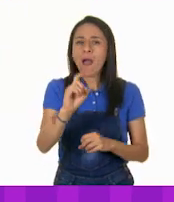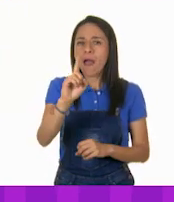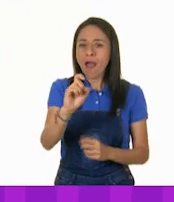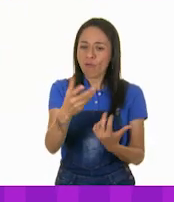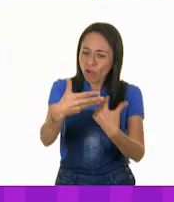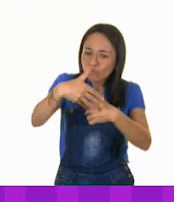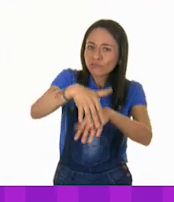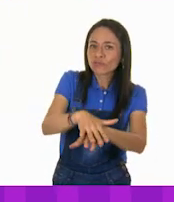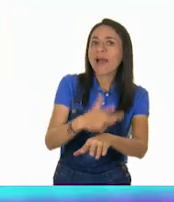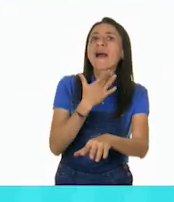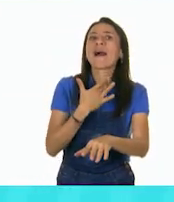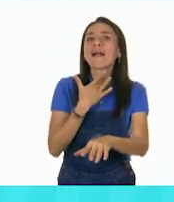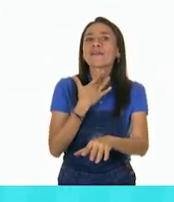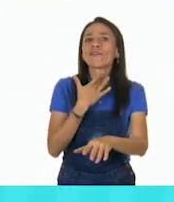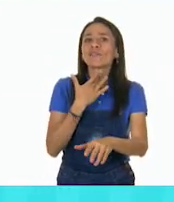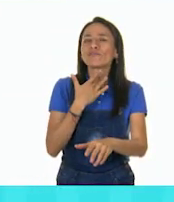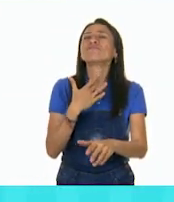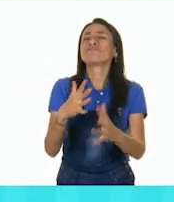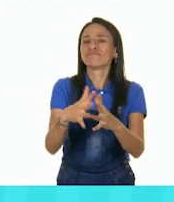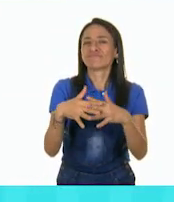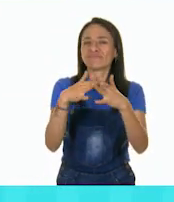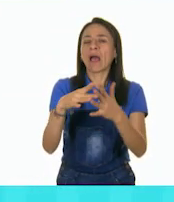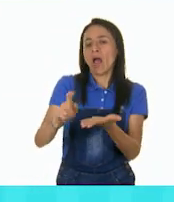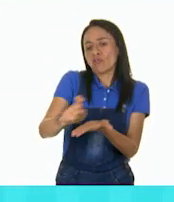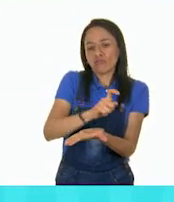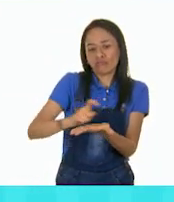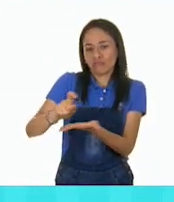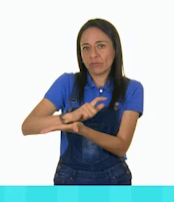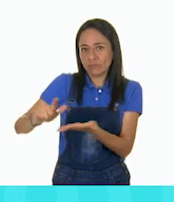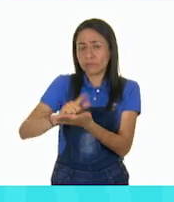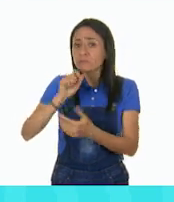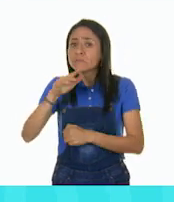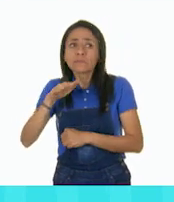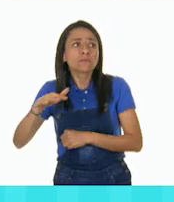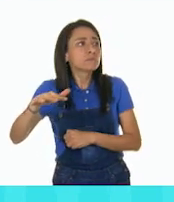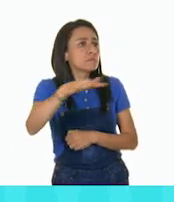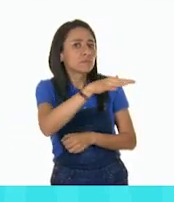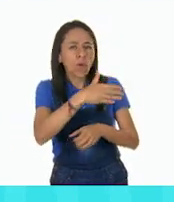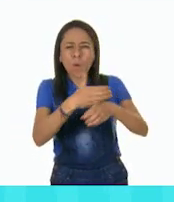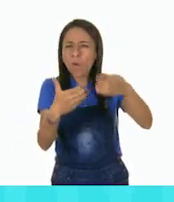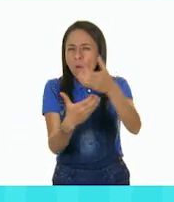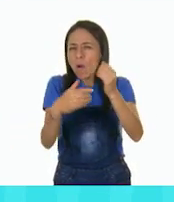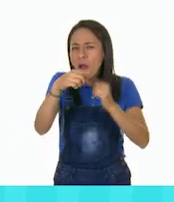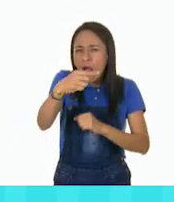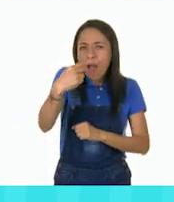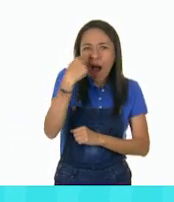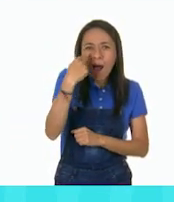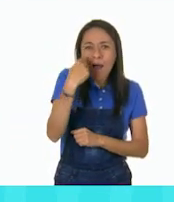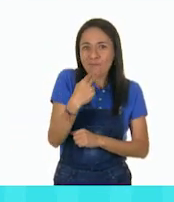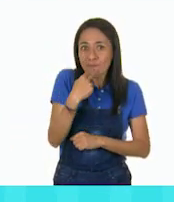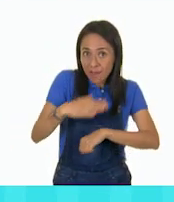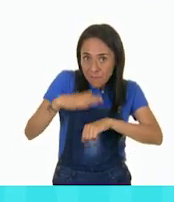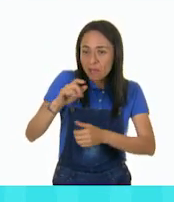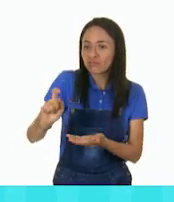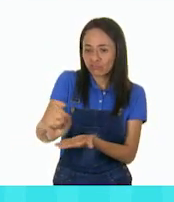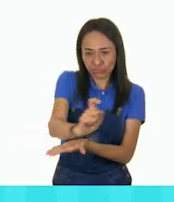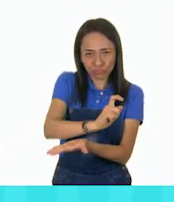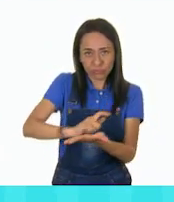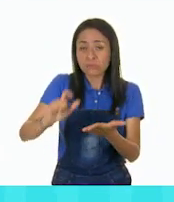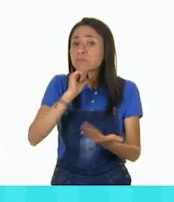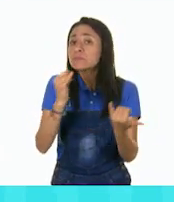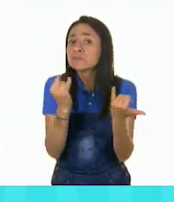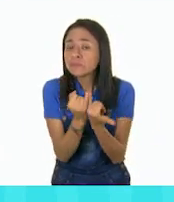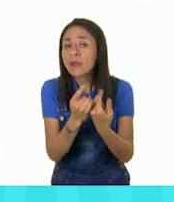agua y alcohol me sienta esta la superficie de los objetos que más utilizan también las cosas que compres en la